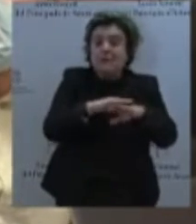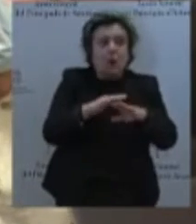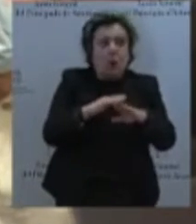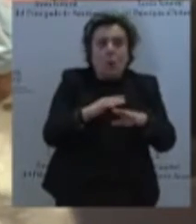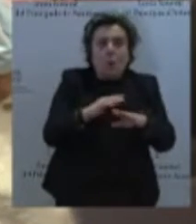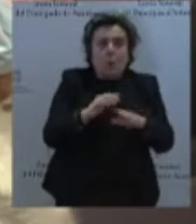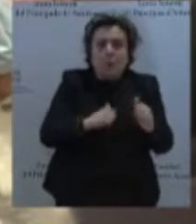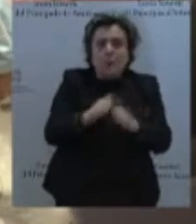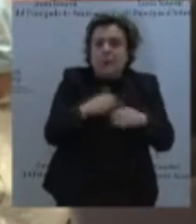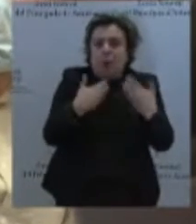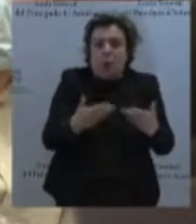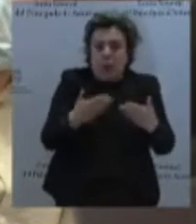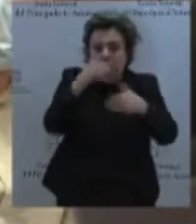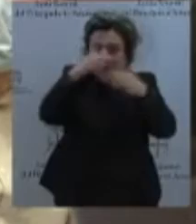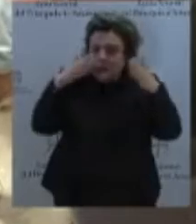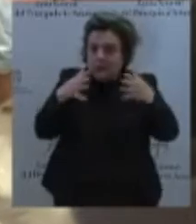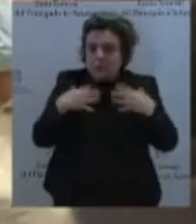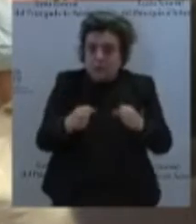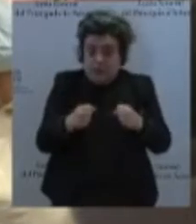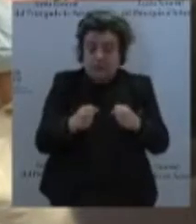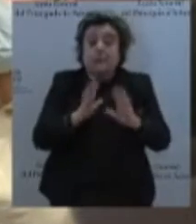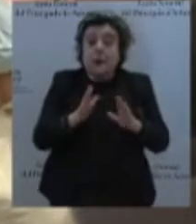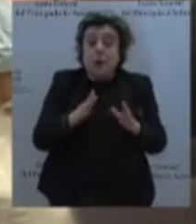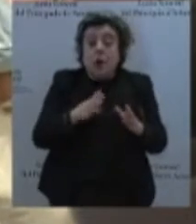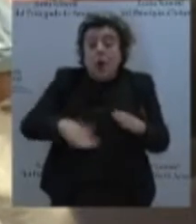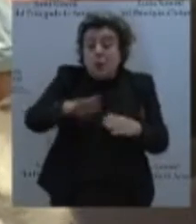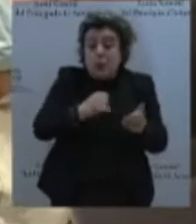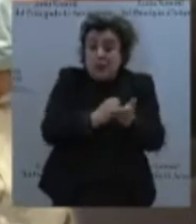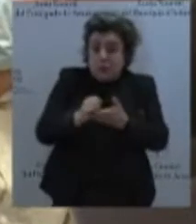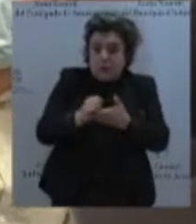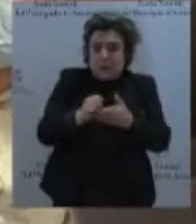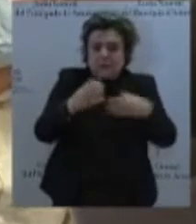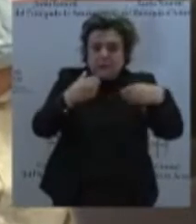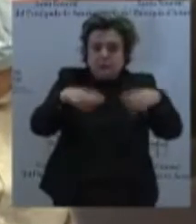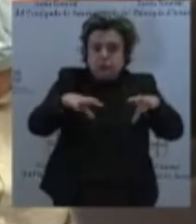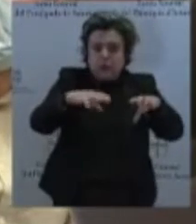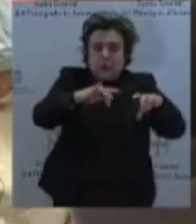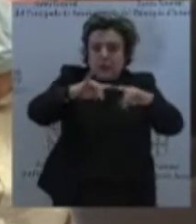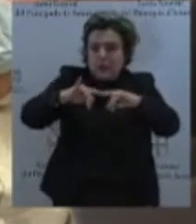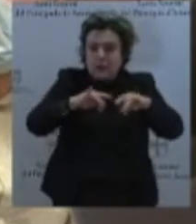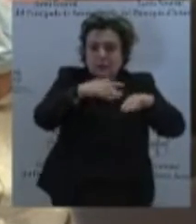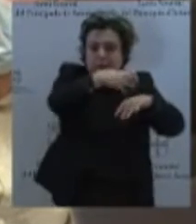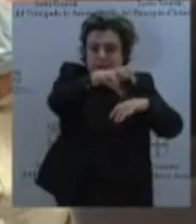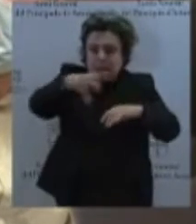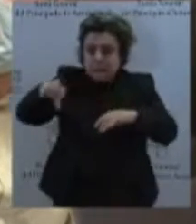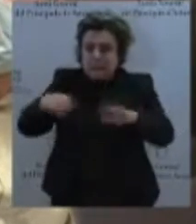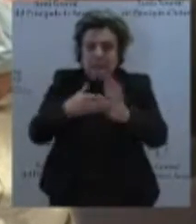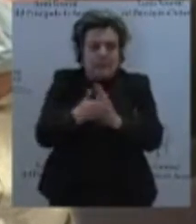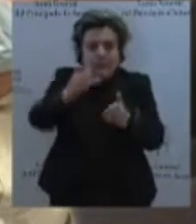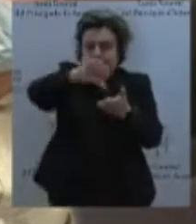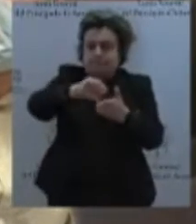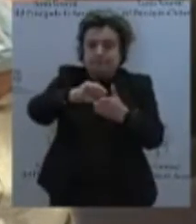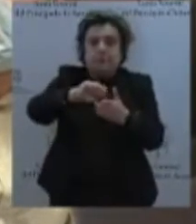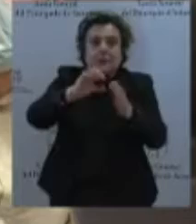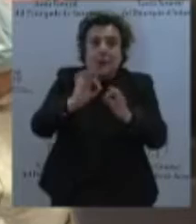característicos de las zonas rurales hace aún más relevante que la sanidad pública en las salas integre las especialidades necesarias para su población. Ello no significa